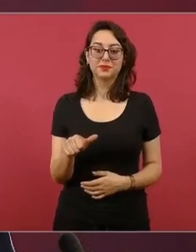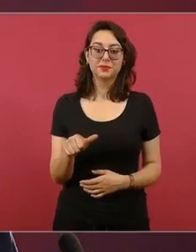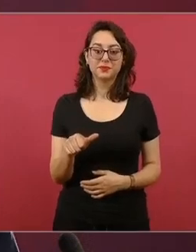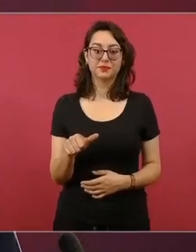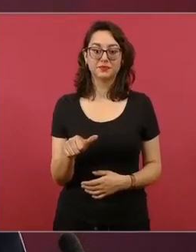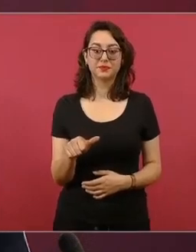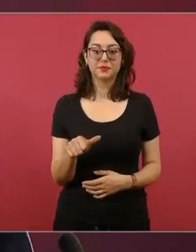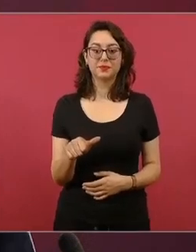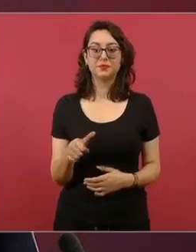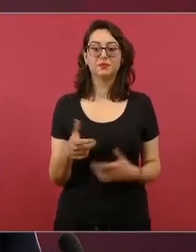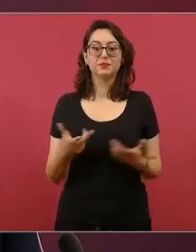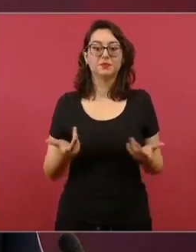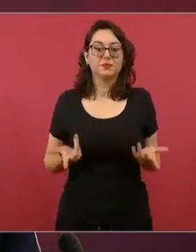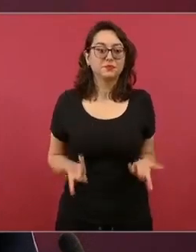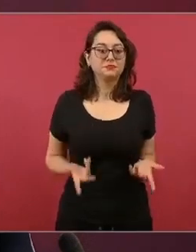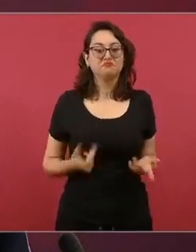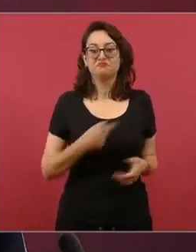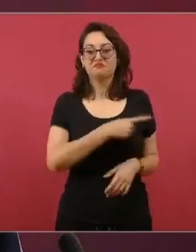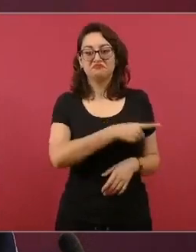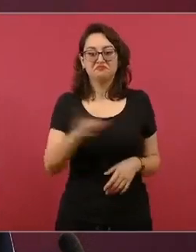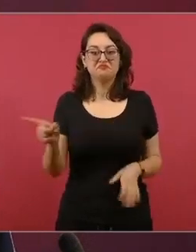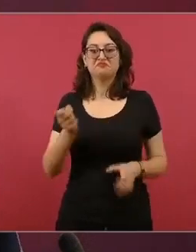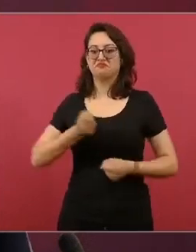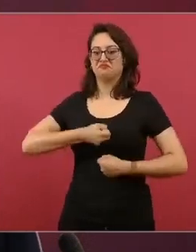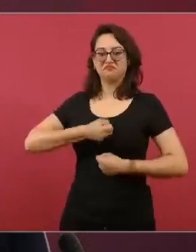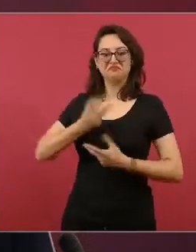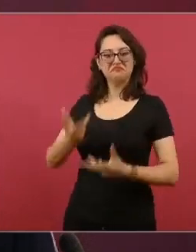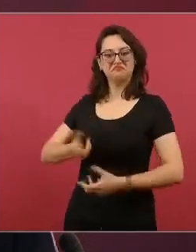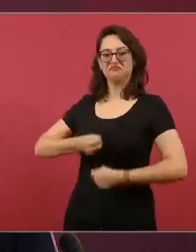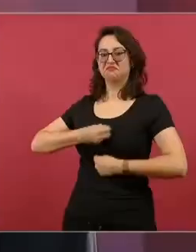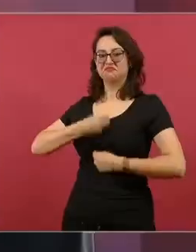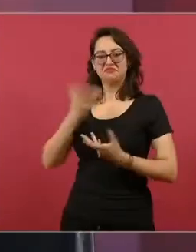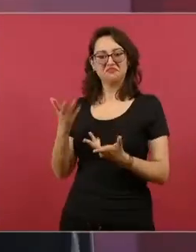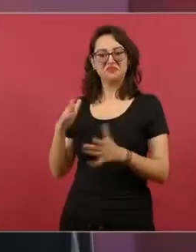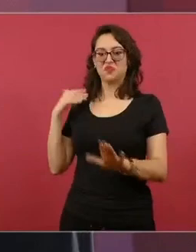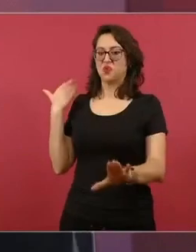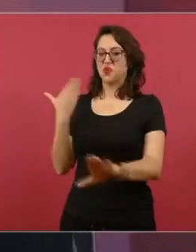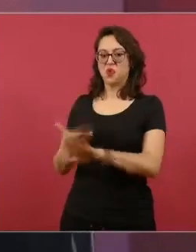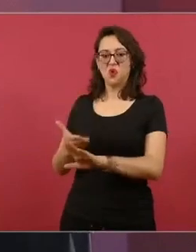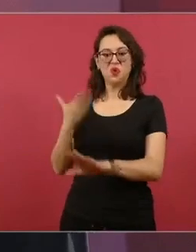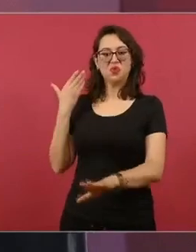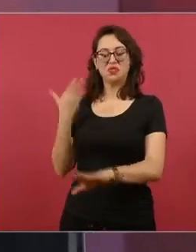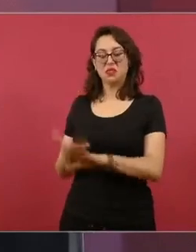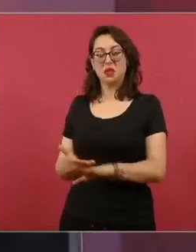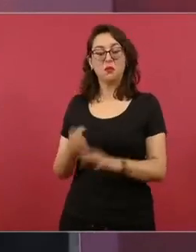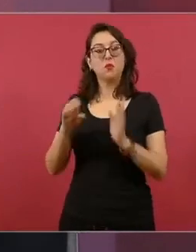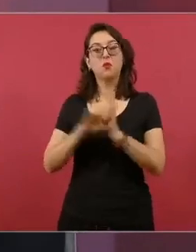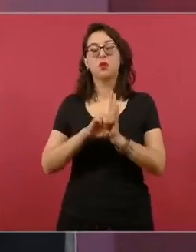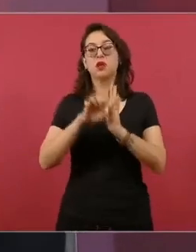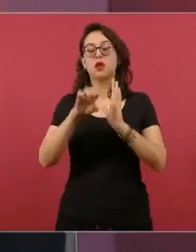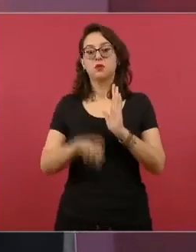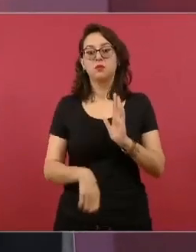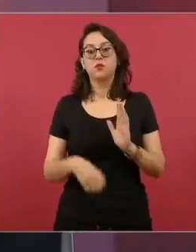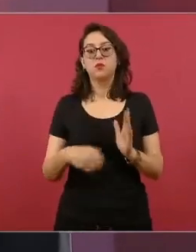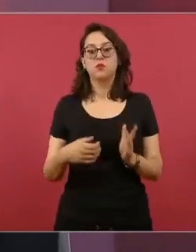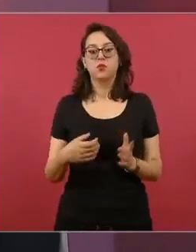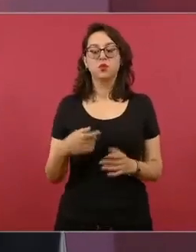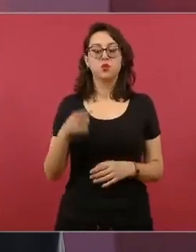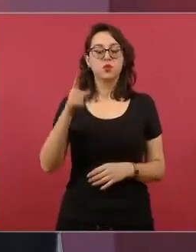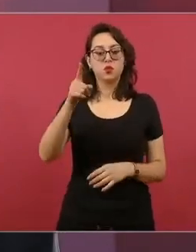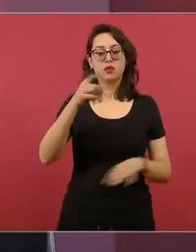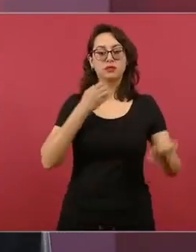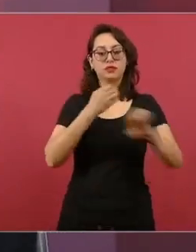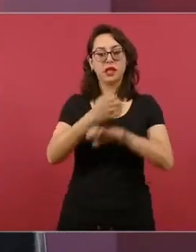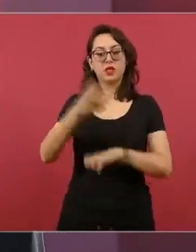han habido expresiones, bueno, hasta en campaña, la candidata del PRI, del PAN, en